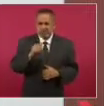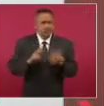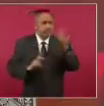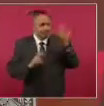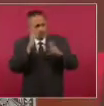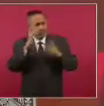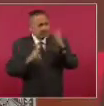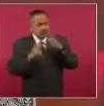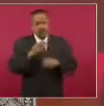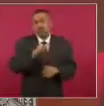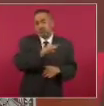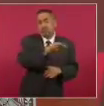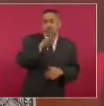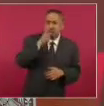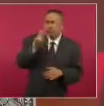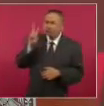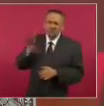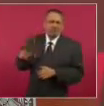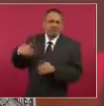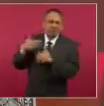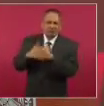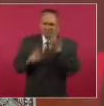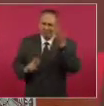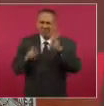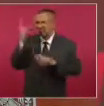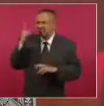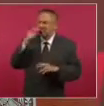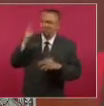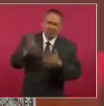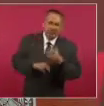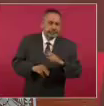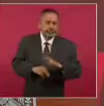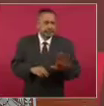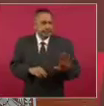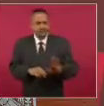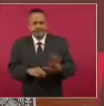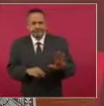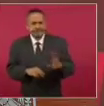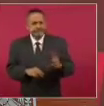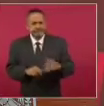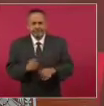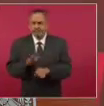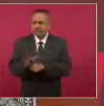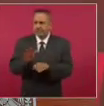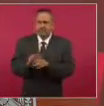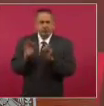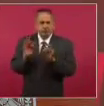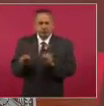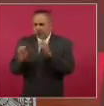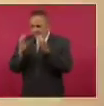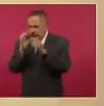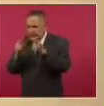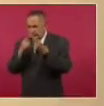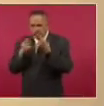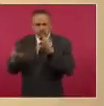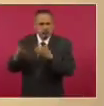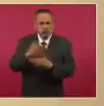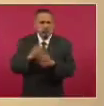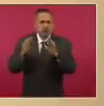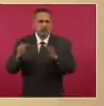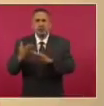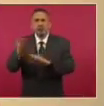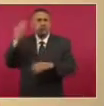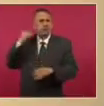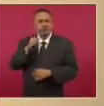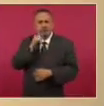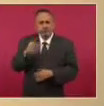huelgas, como algunos predijeron, han garantizado estabilidad y diálogo. Como nunca